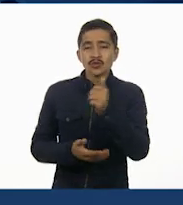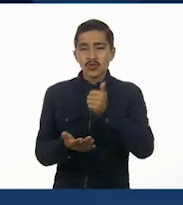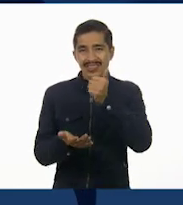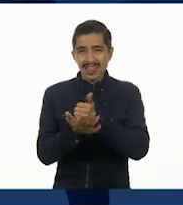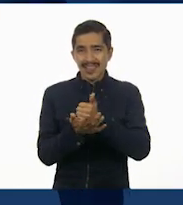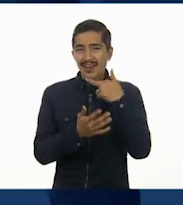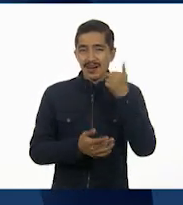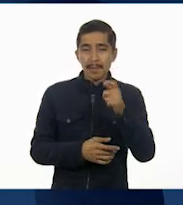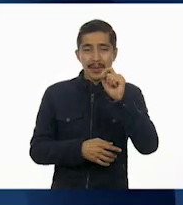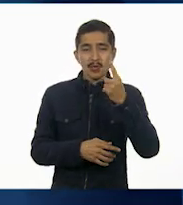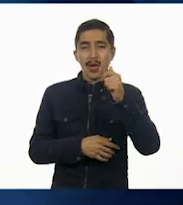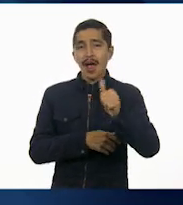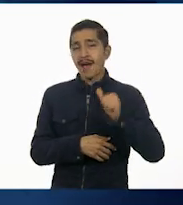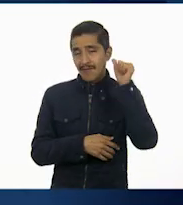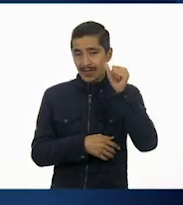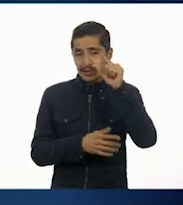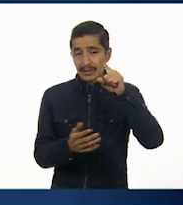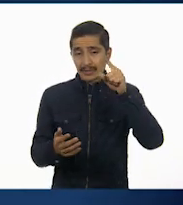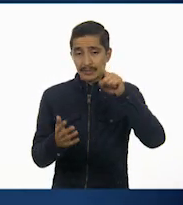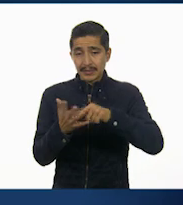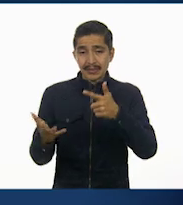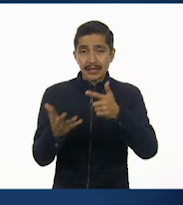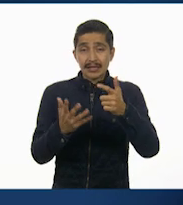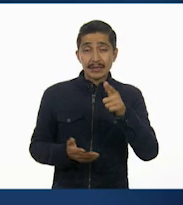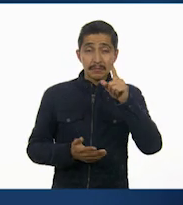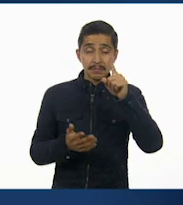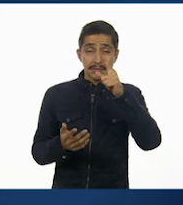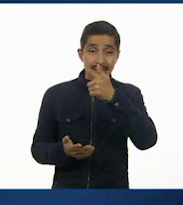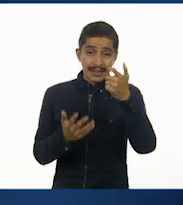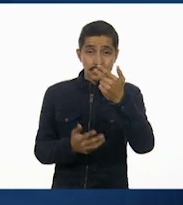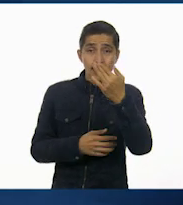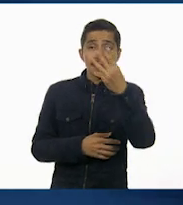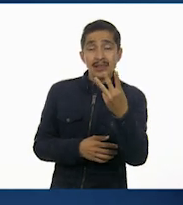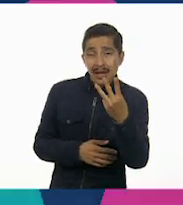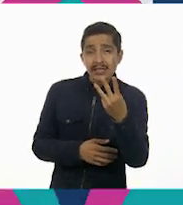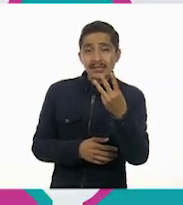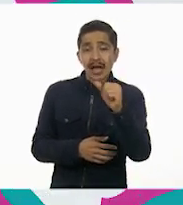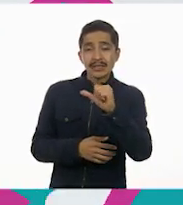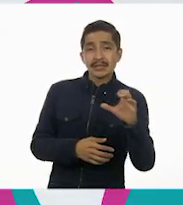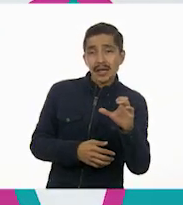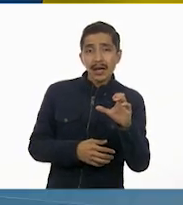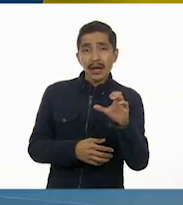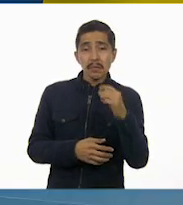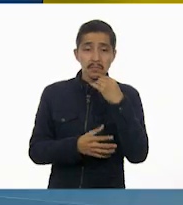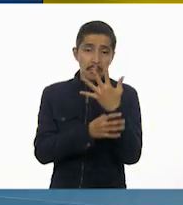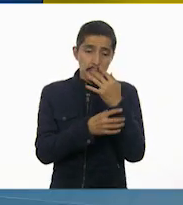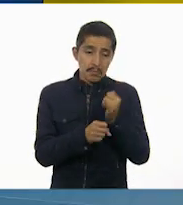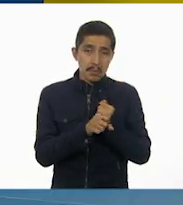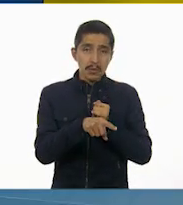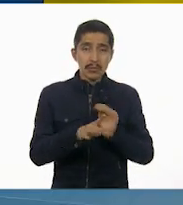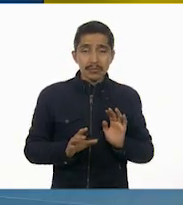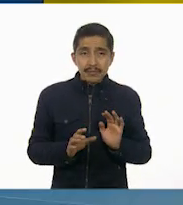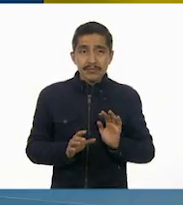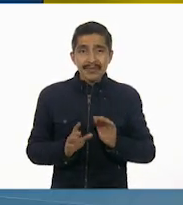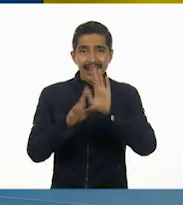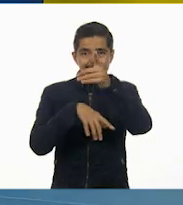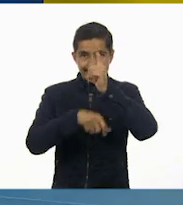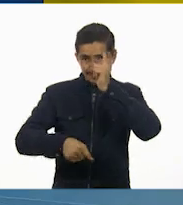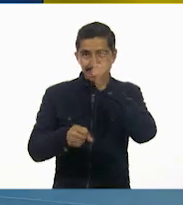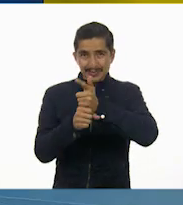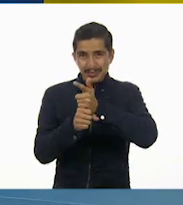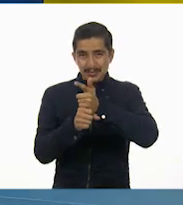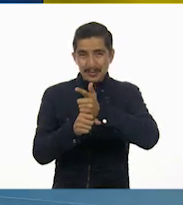el 21 de abril del 753 a.C., según fuentes antiguas. Así es. Si ya te diste cuenta,